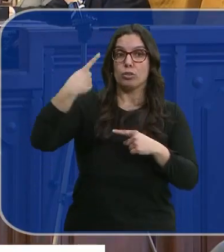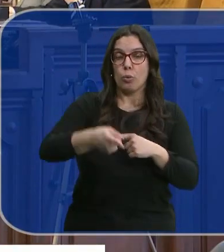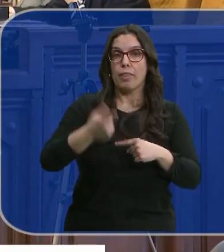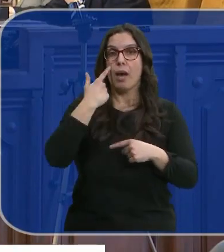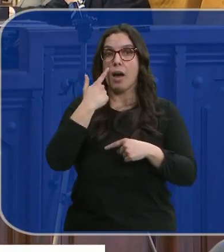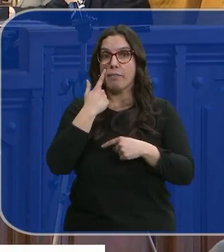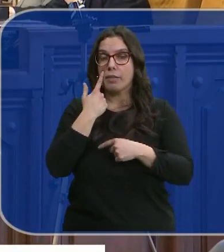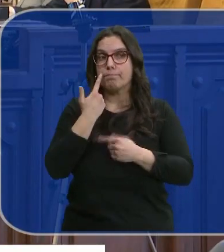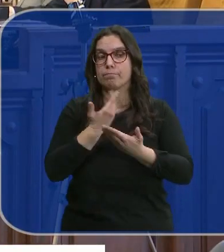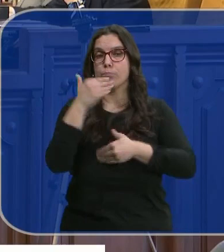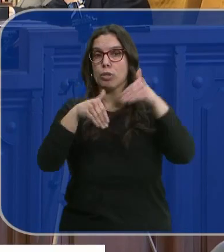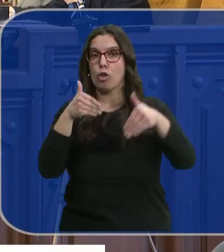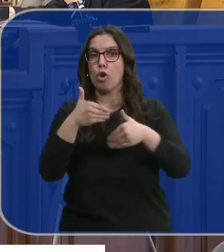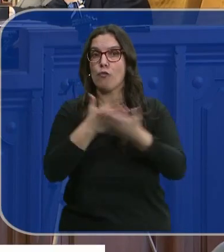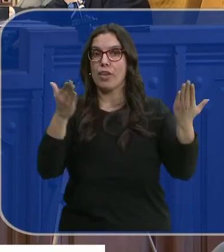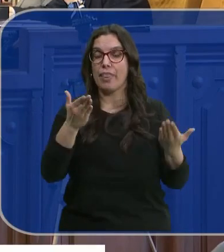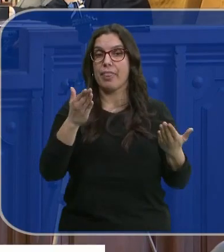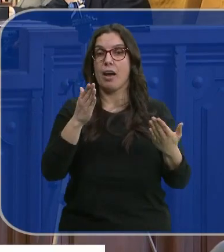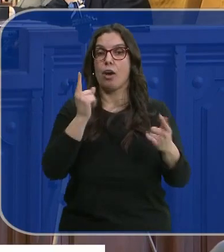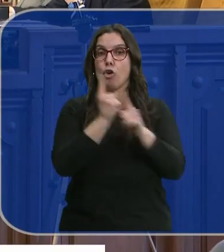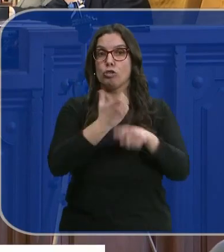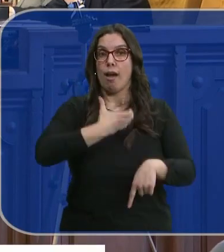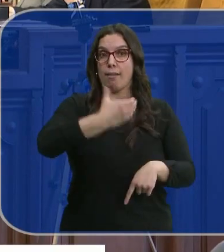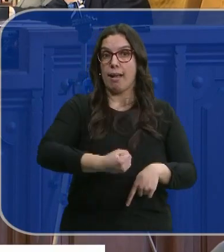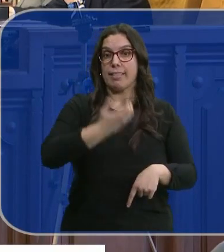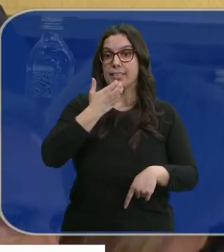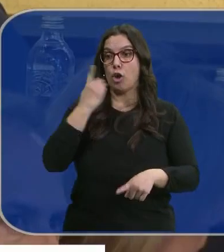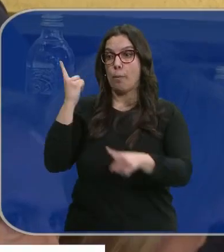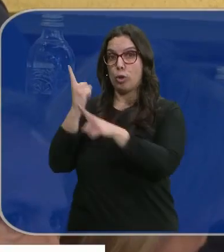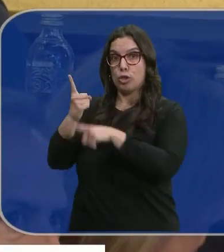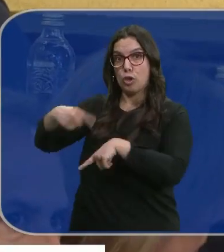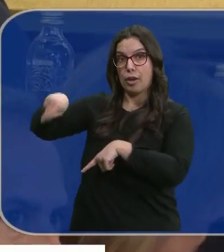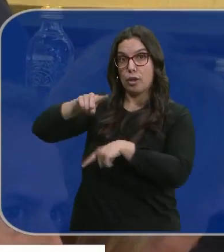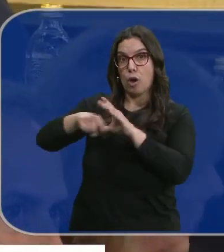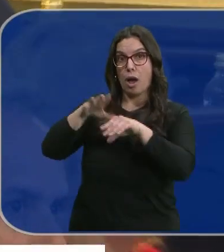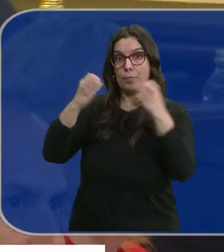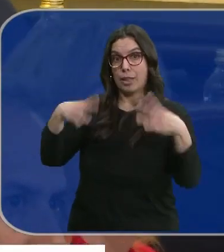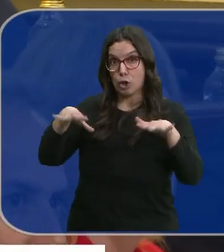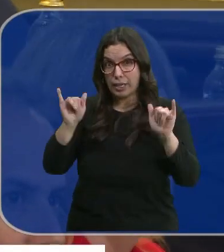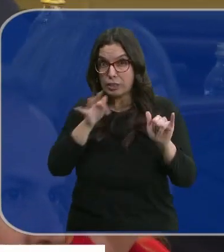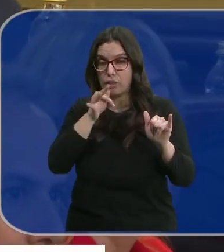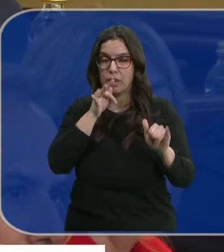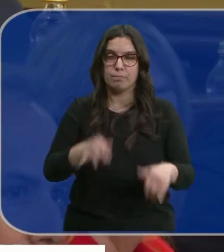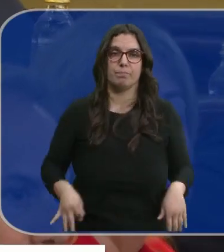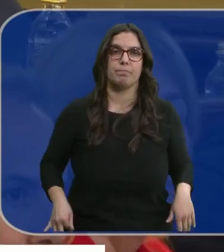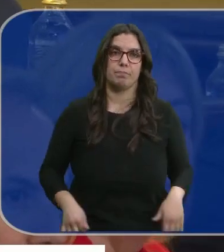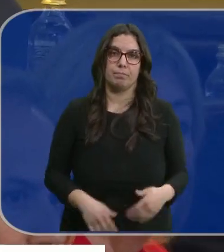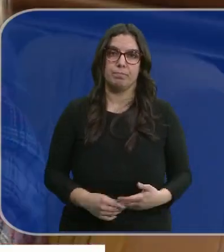de confianza al alcalde si la oposición sigue sin mostrar al menos su abstención.